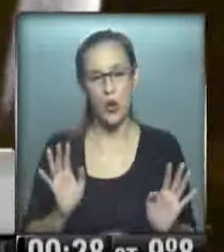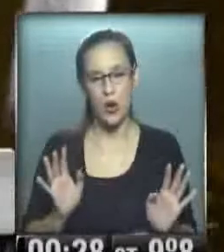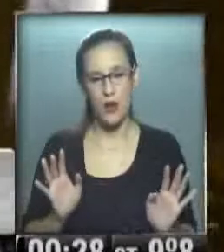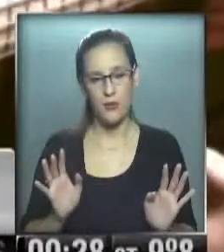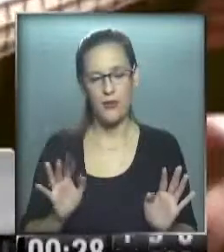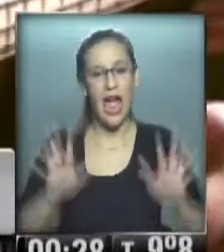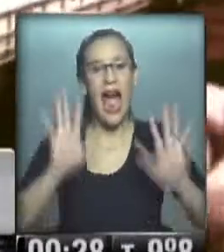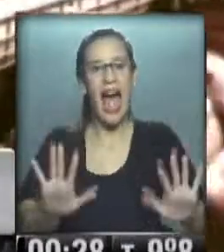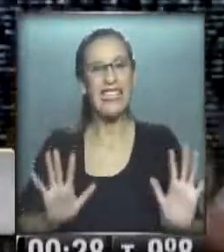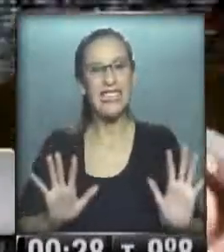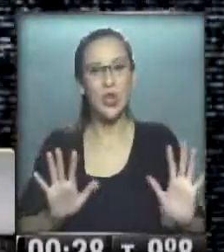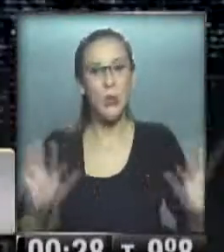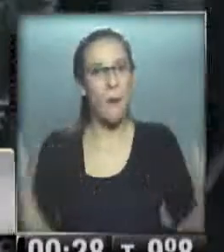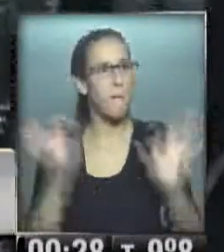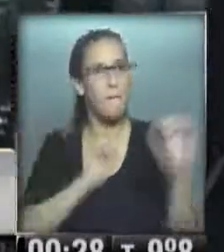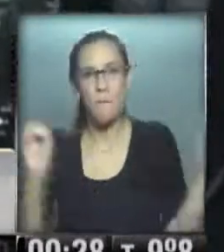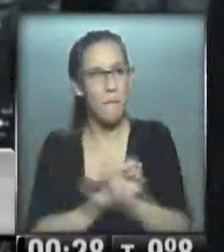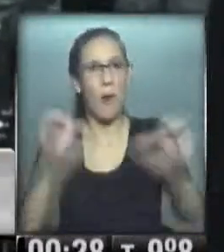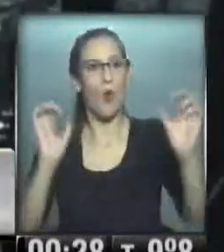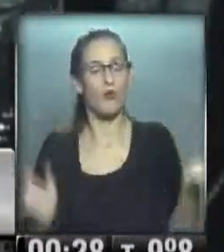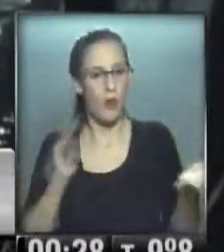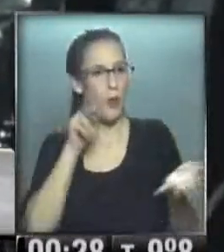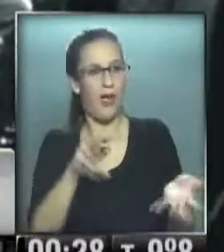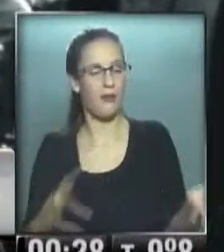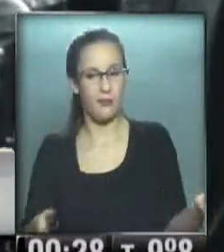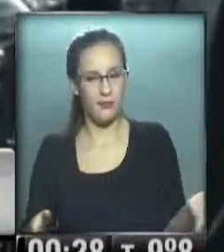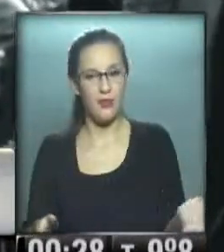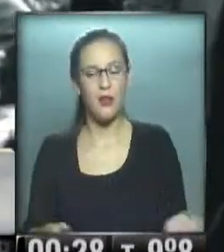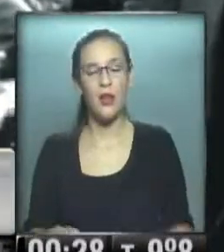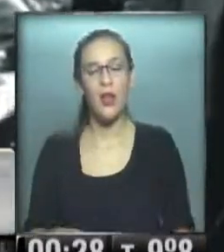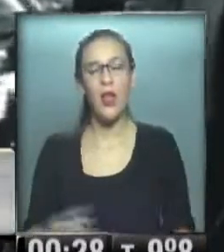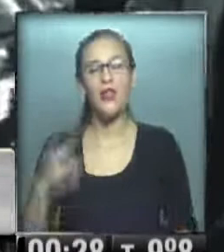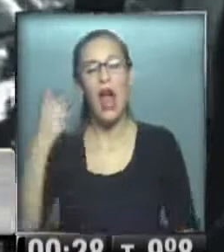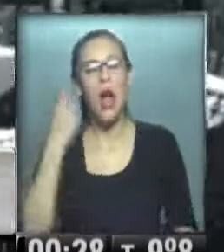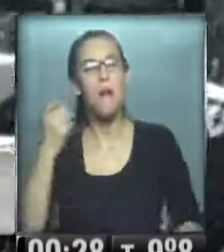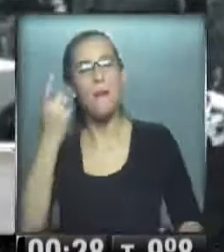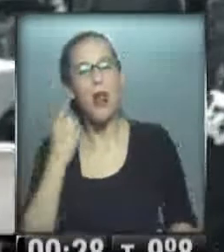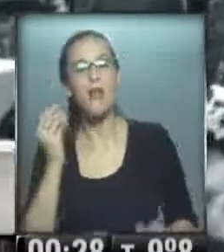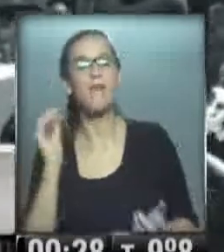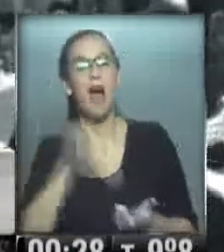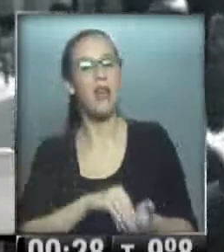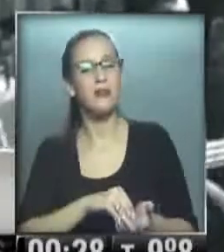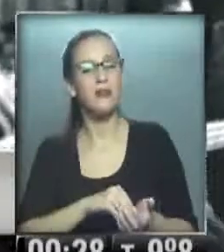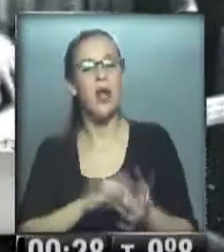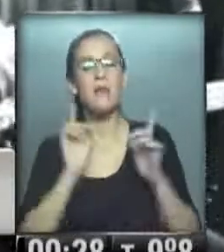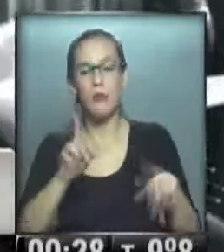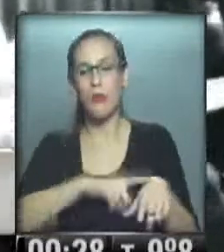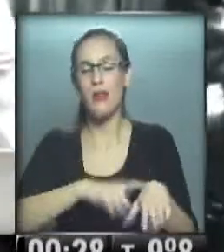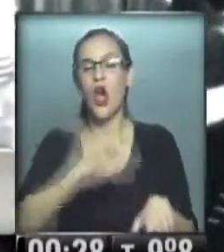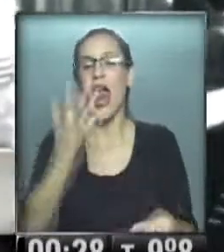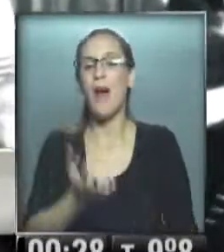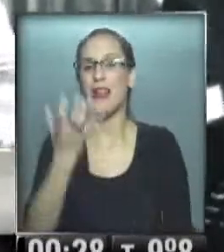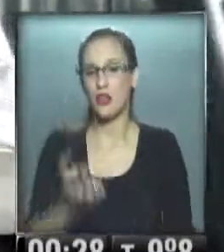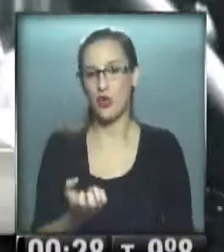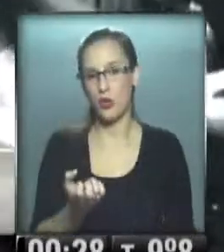muy de golpe nosotros siempre decimos que cuando más aprendemos de música cuando estamos grabando es como que durante